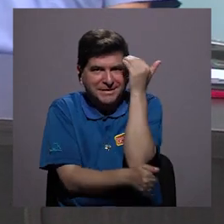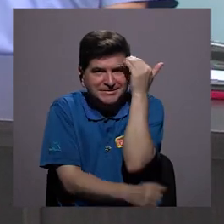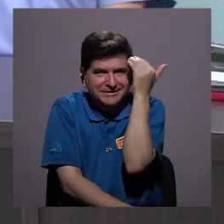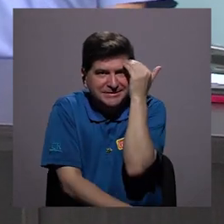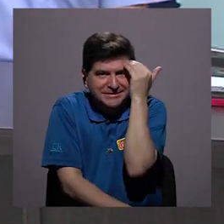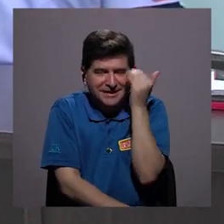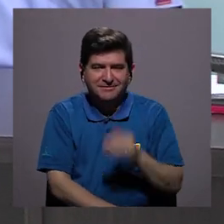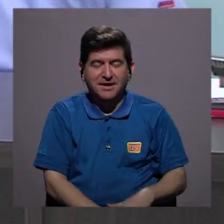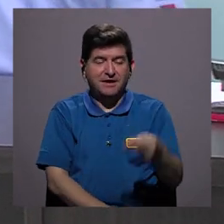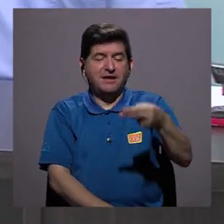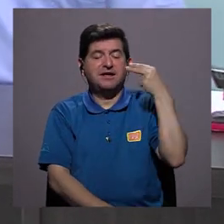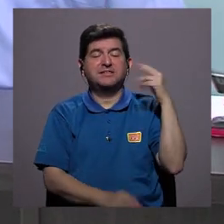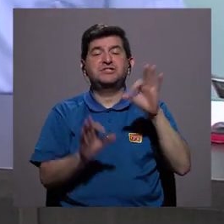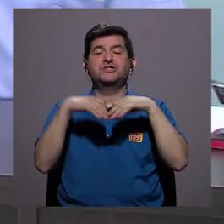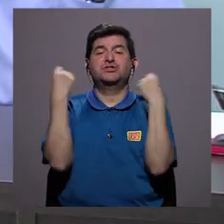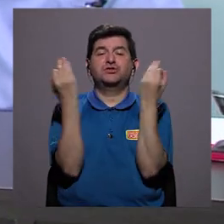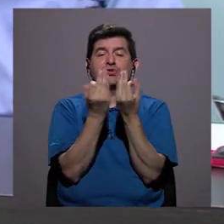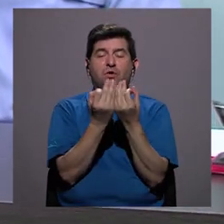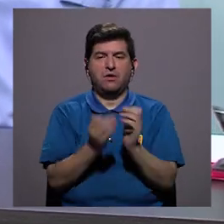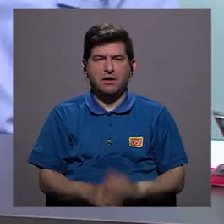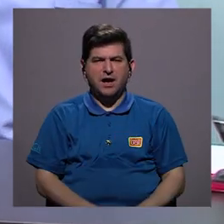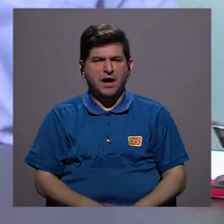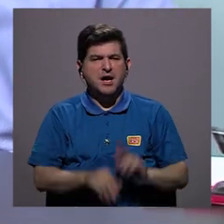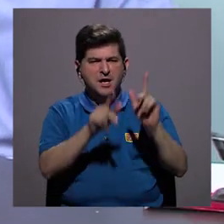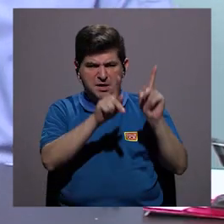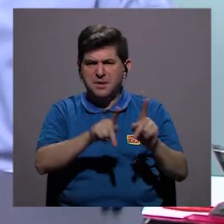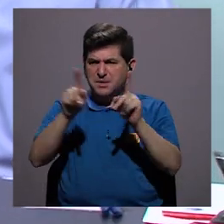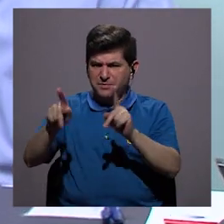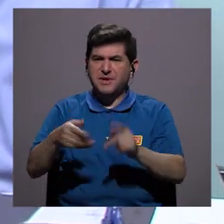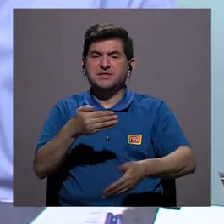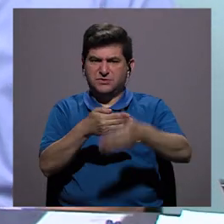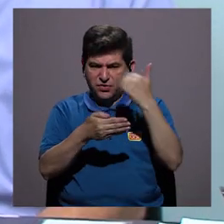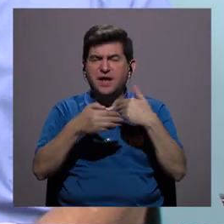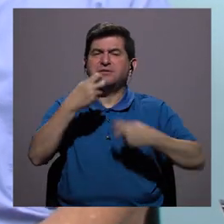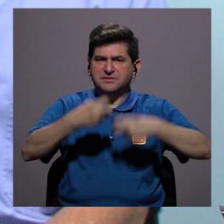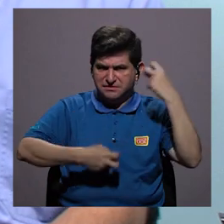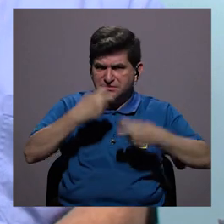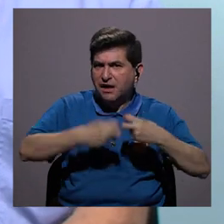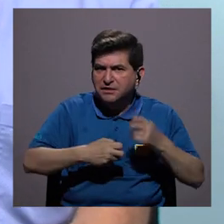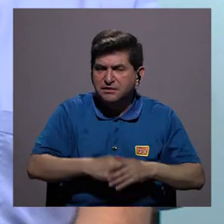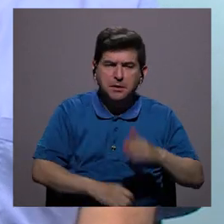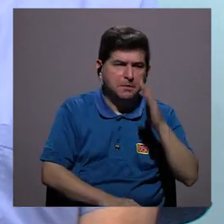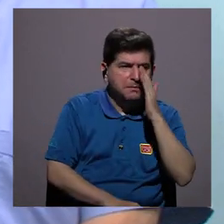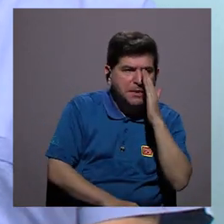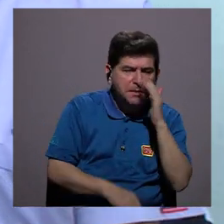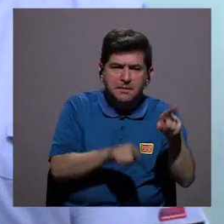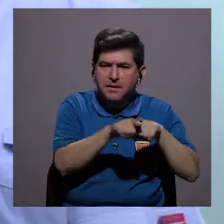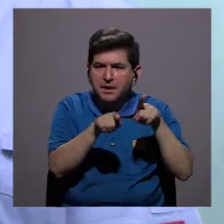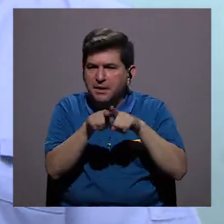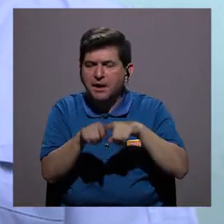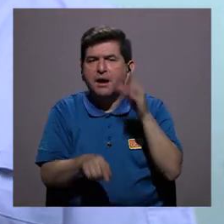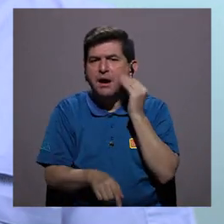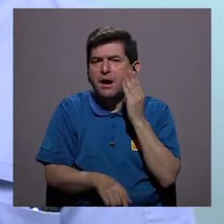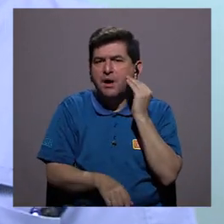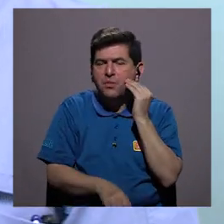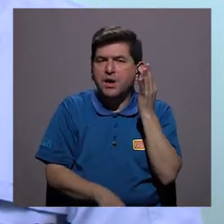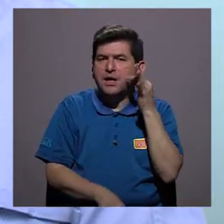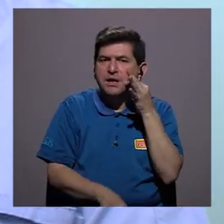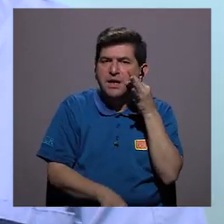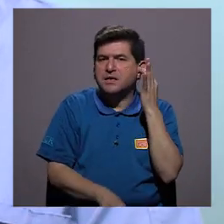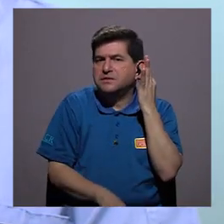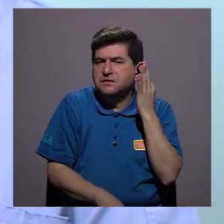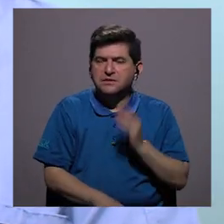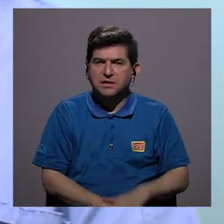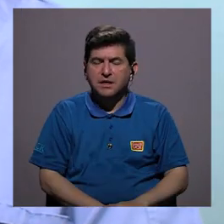saber la historia familiar. O sea, si en la familia hay personas que han tenido ese problema, desde la mamá, las hermanas, las abuelitas, las